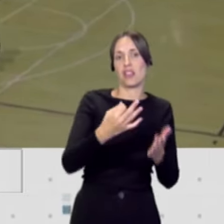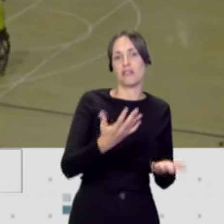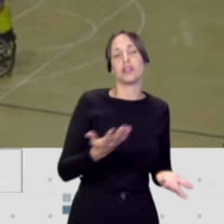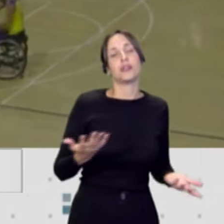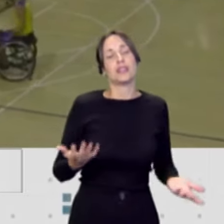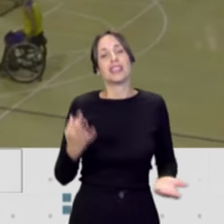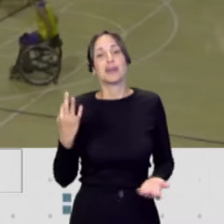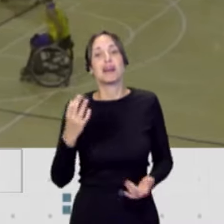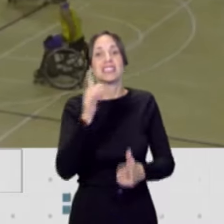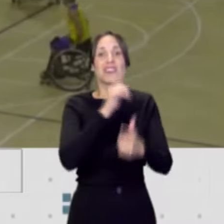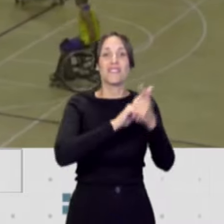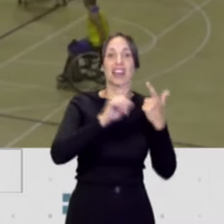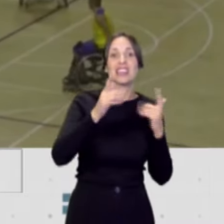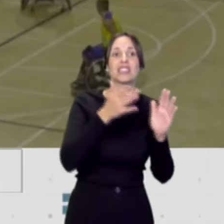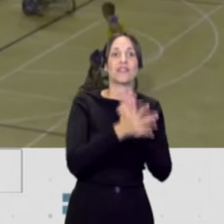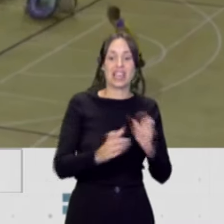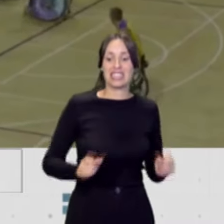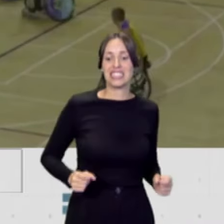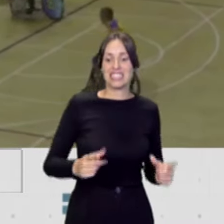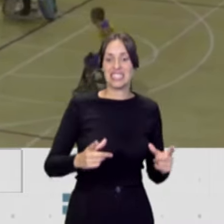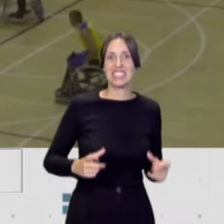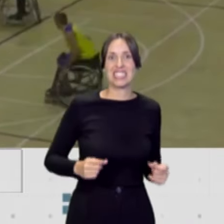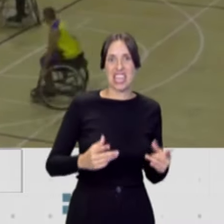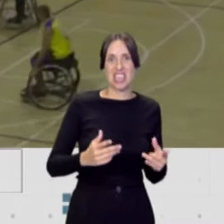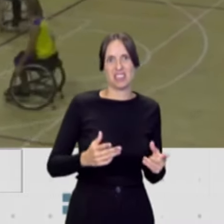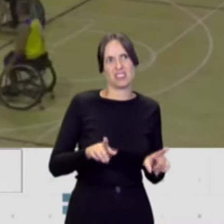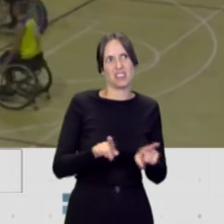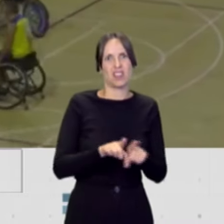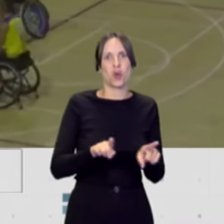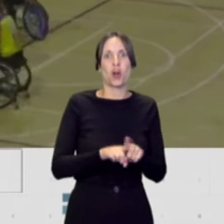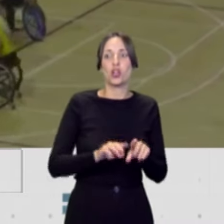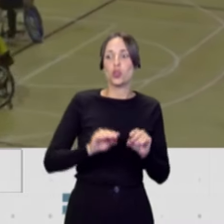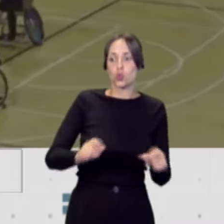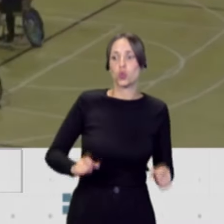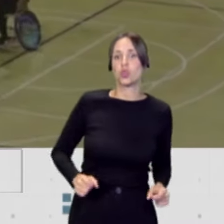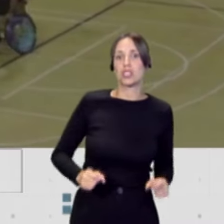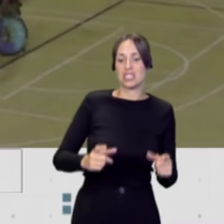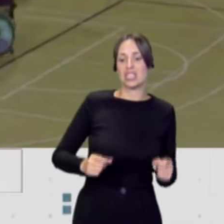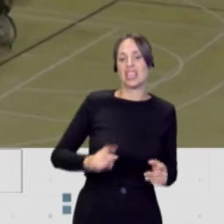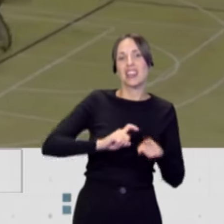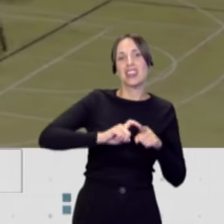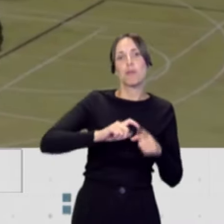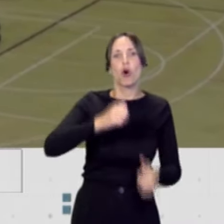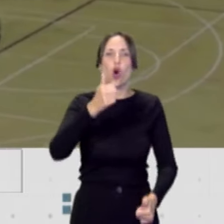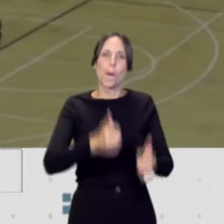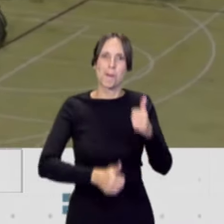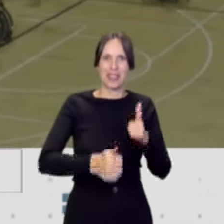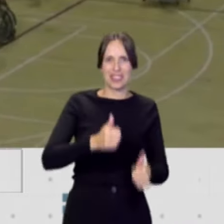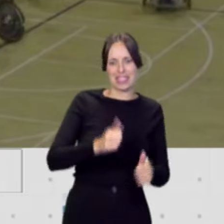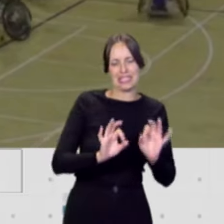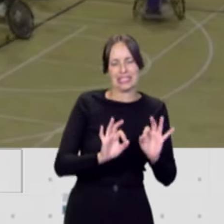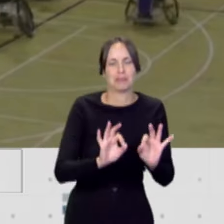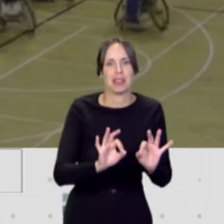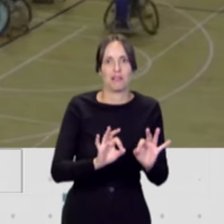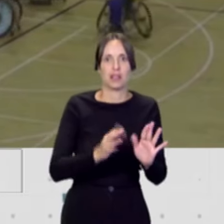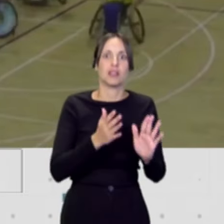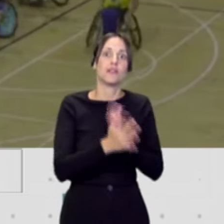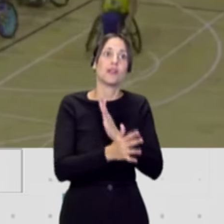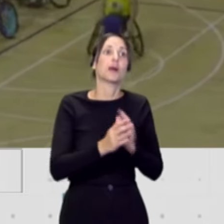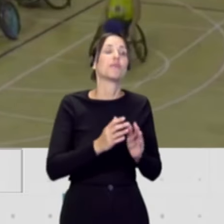cargar sillas, son, aparte de las sillas de los jugadores, son las sillas de competición, y tienes que estar 2 horas